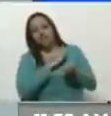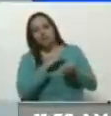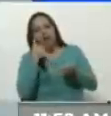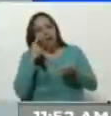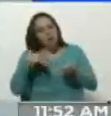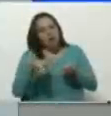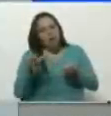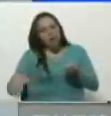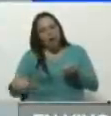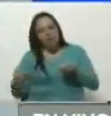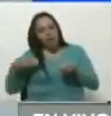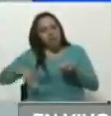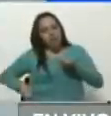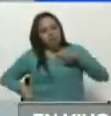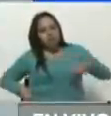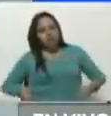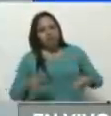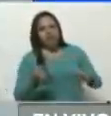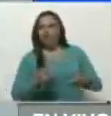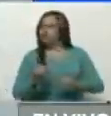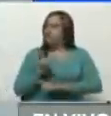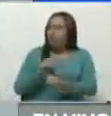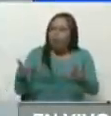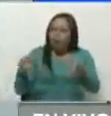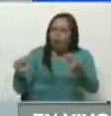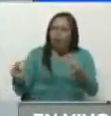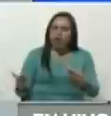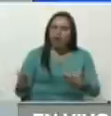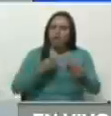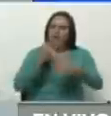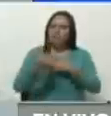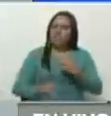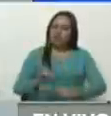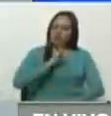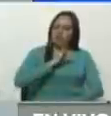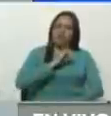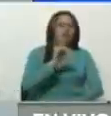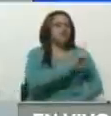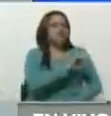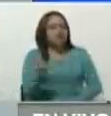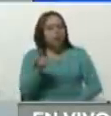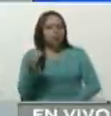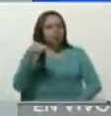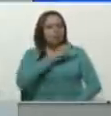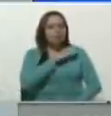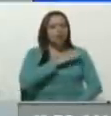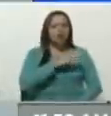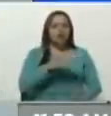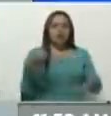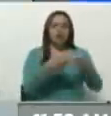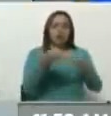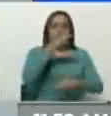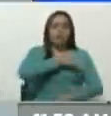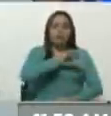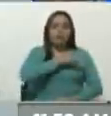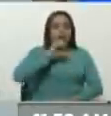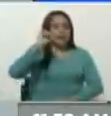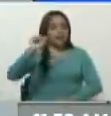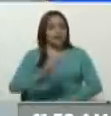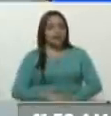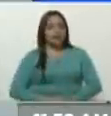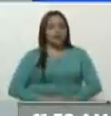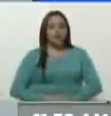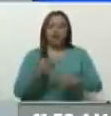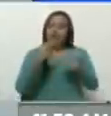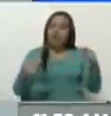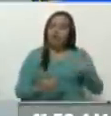llegar a algo. No, no, no. Esos proyectos personales no son la finalidad del partido. Es la